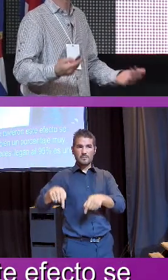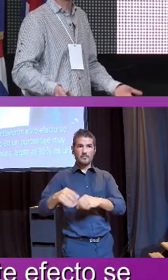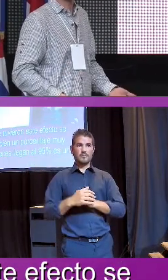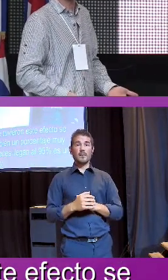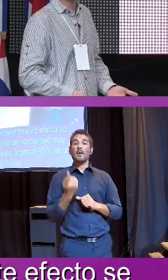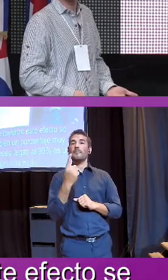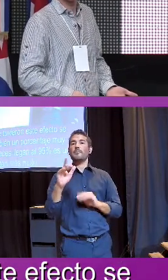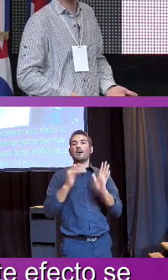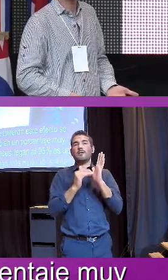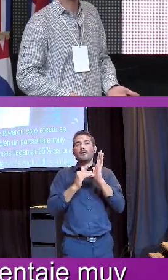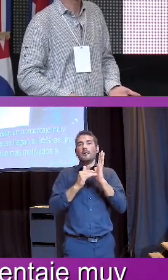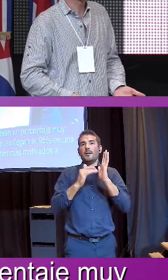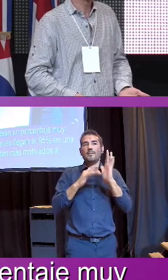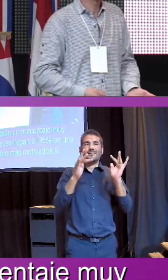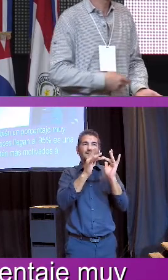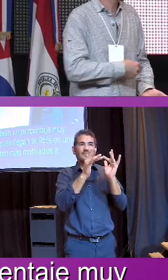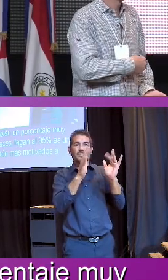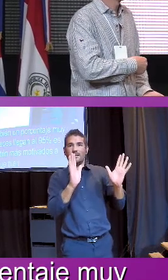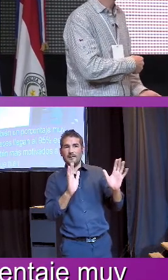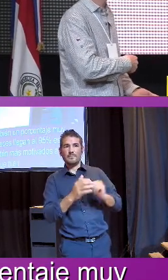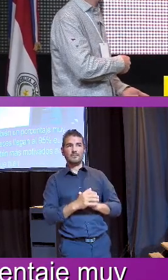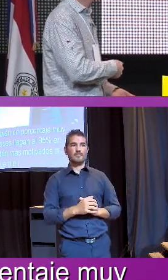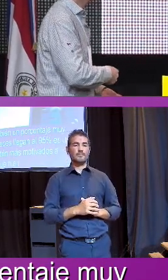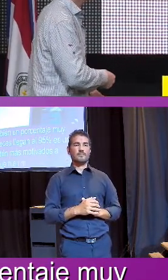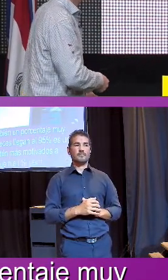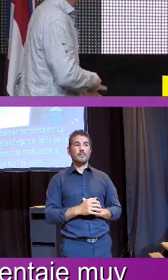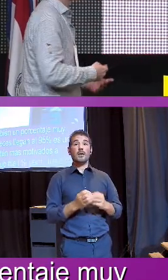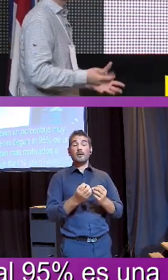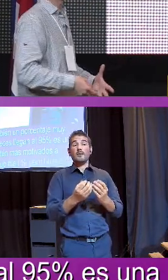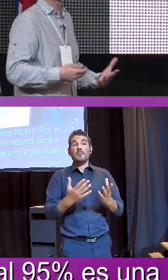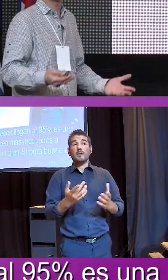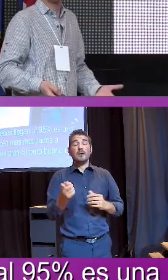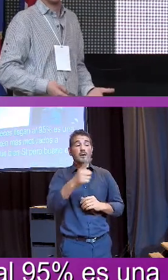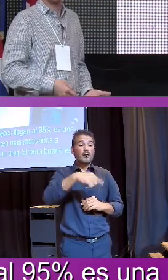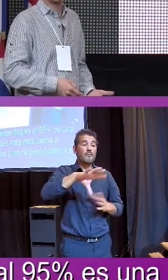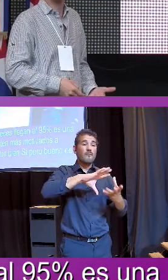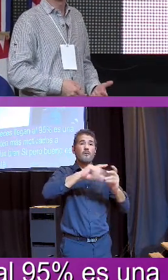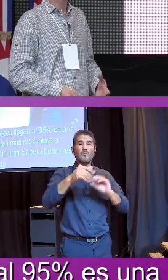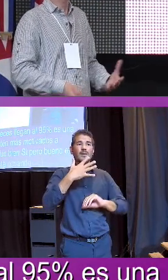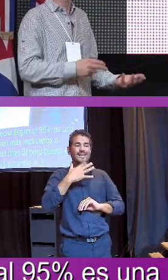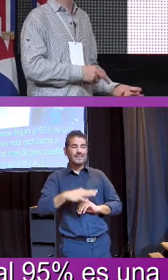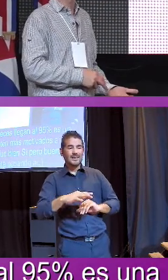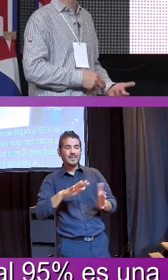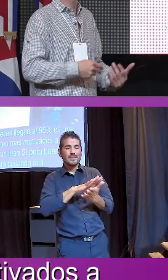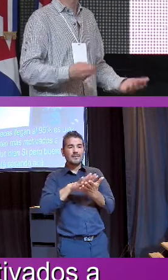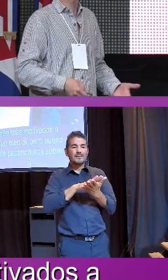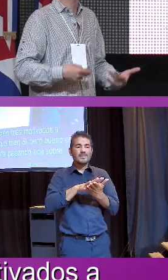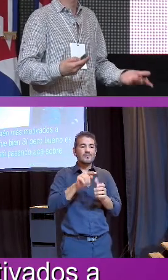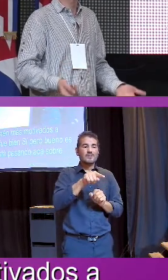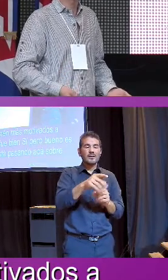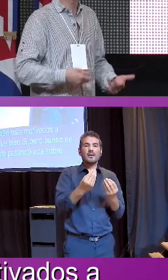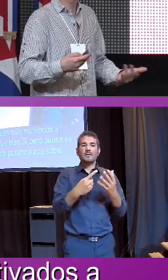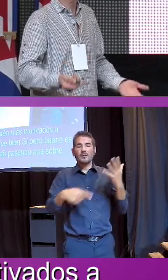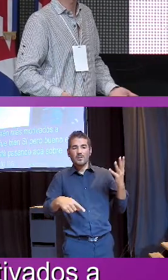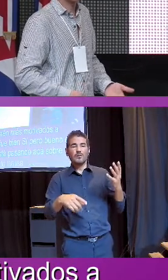más motivados a contestarla aquellos a los que les fue bien, ¿sí? Pero bueno, es algo para entender un poco qué está pasando acá, sobre todo lo primero, ver qué usan, cuándo